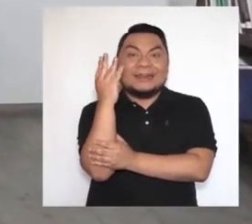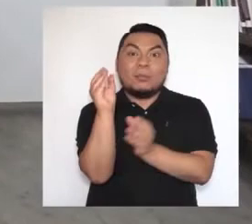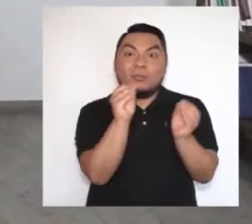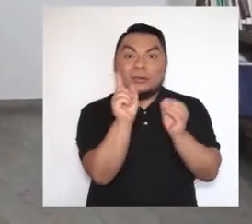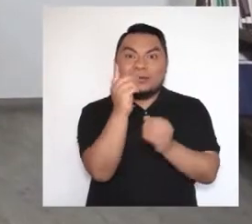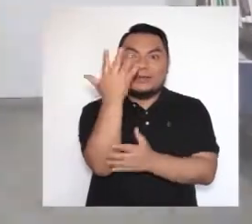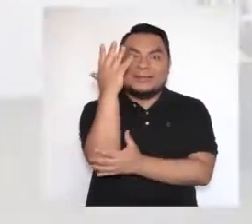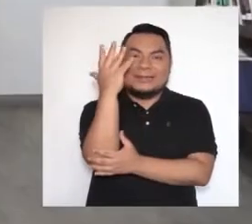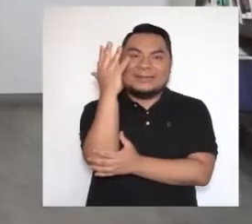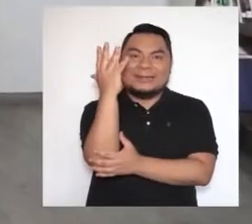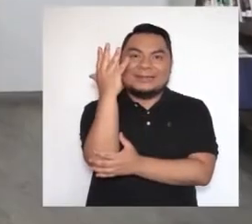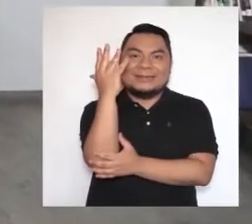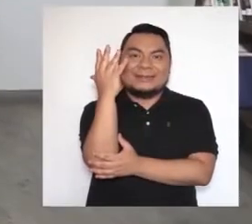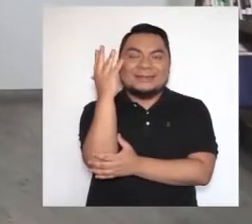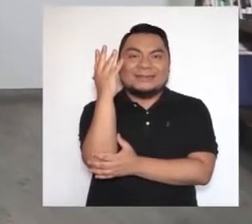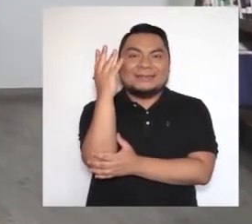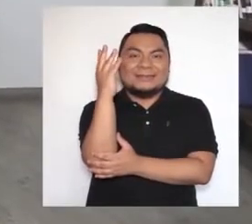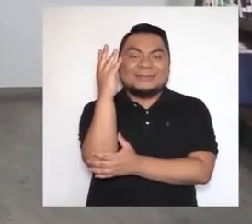¡Nadie se mueva!